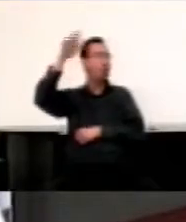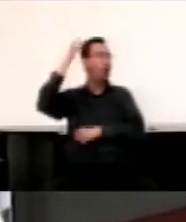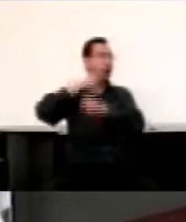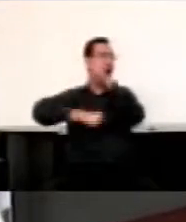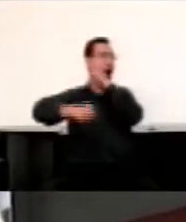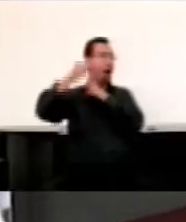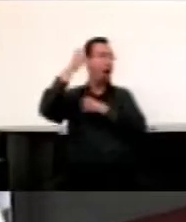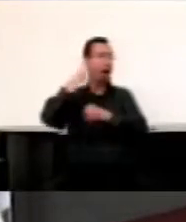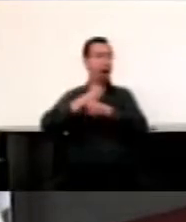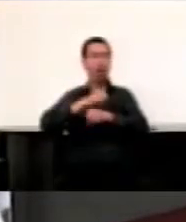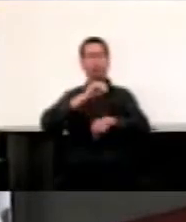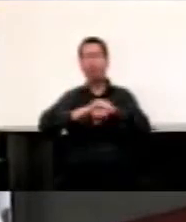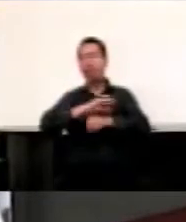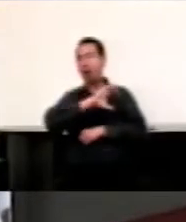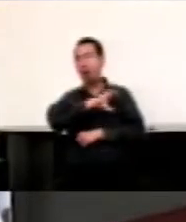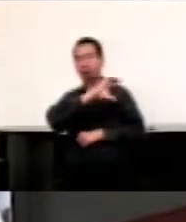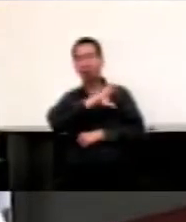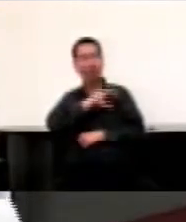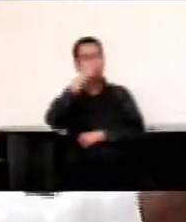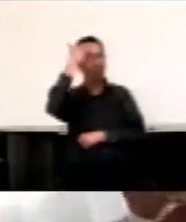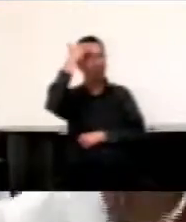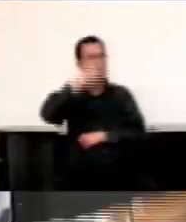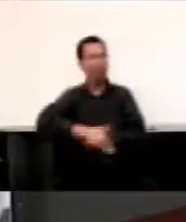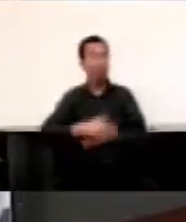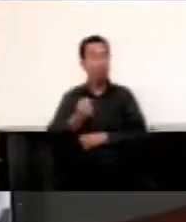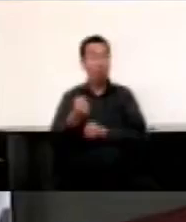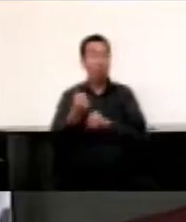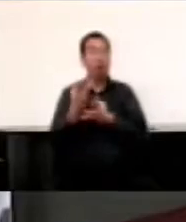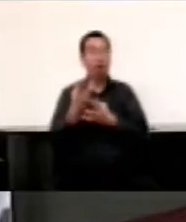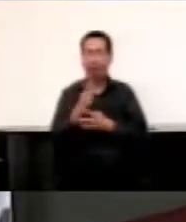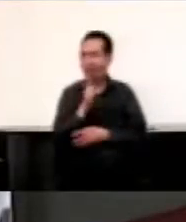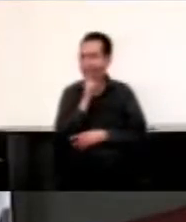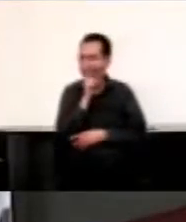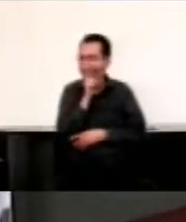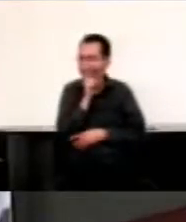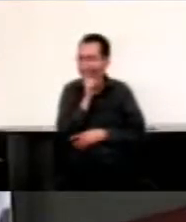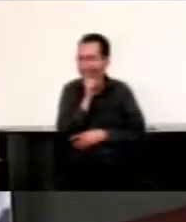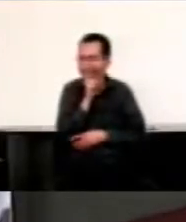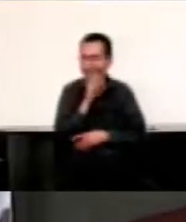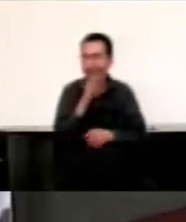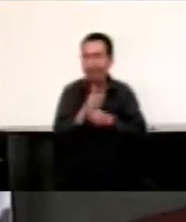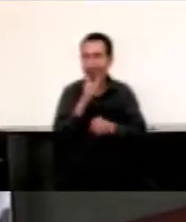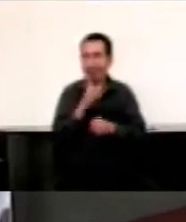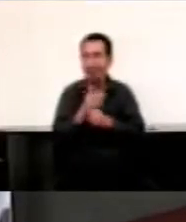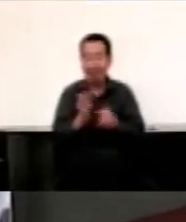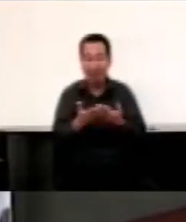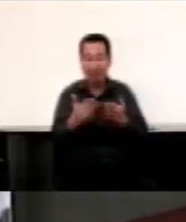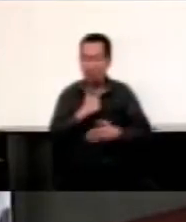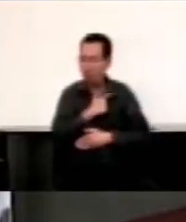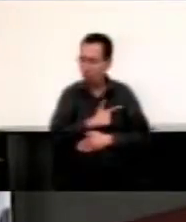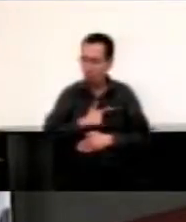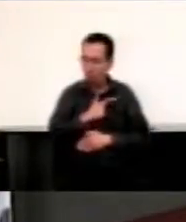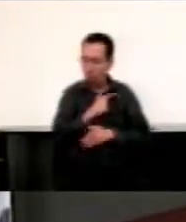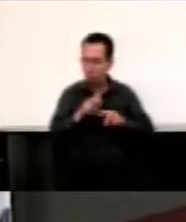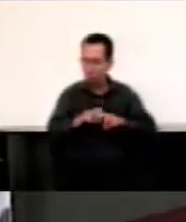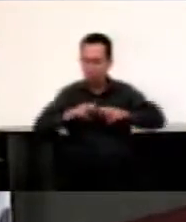algunos años, varios años ya, no quiero decir cuántos, pero me da mucho gusto que ahora estemos de este lado y gracias por aceptar la